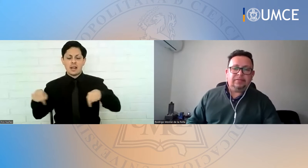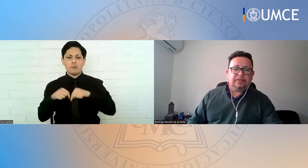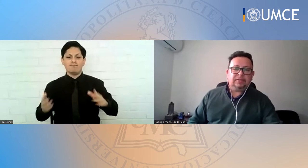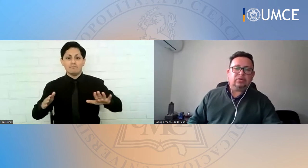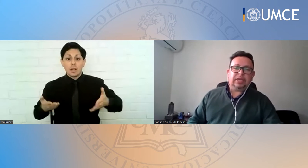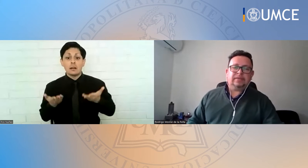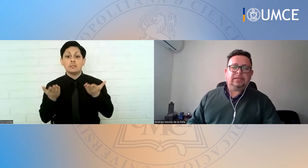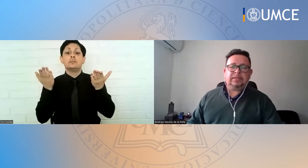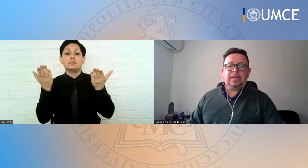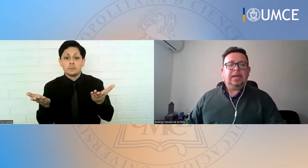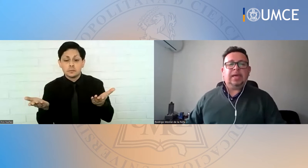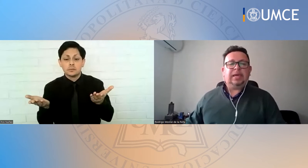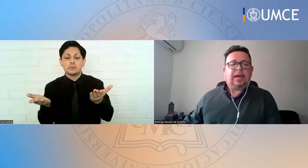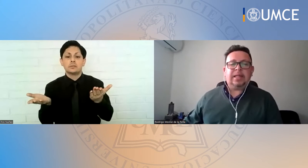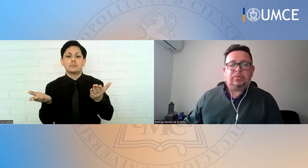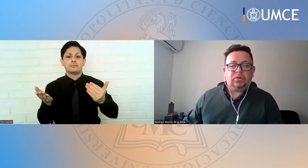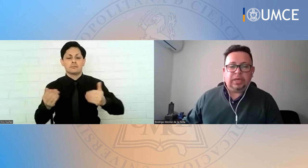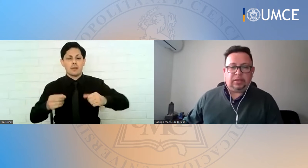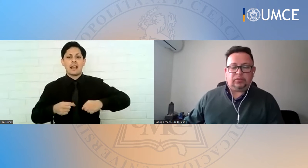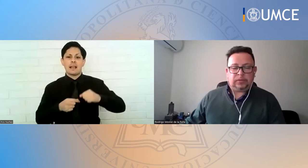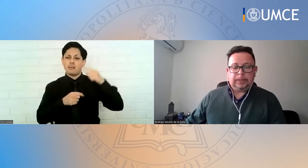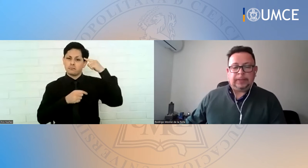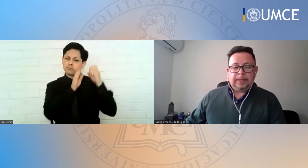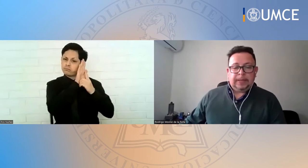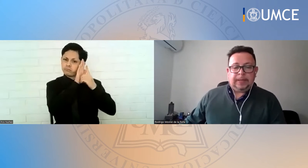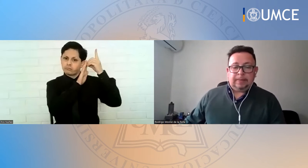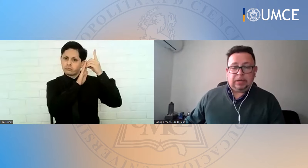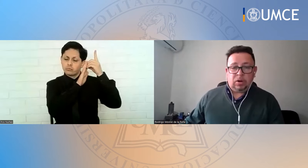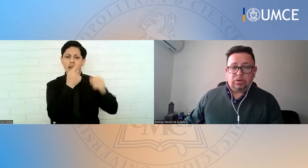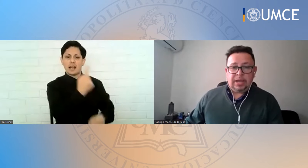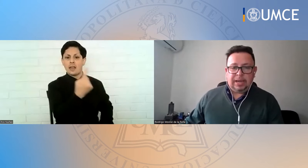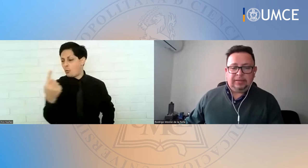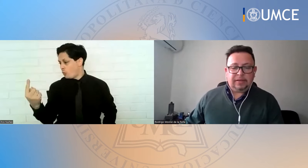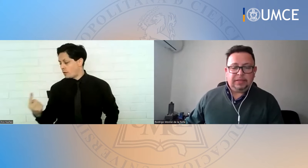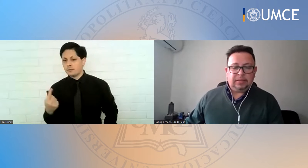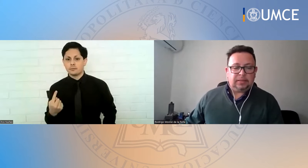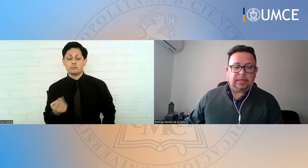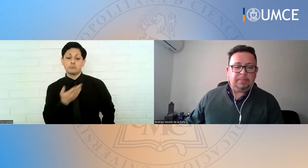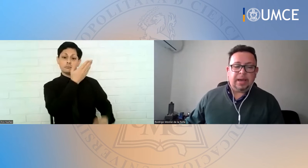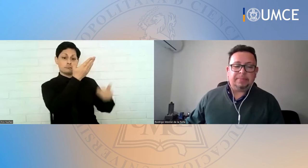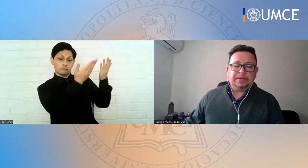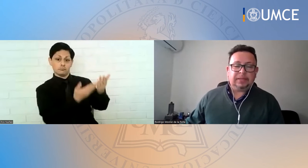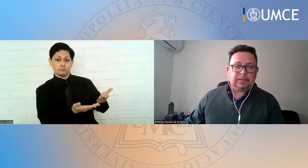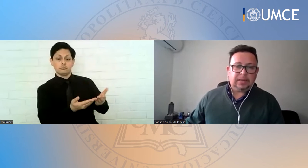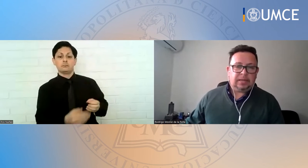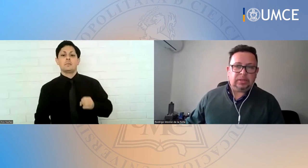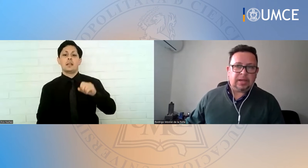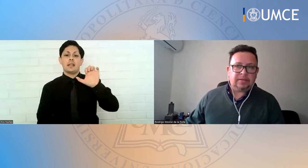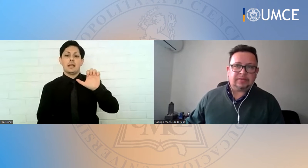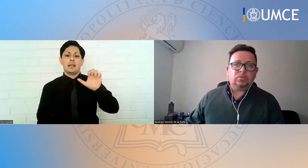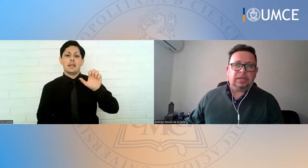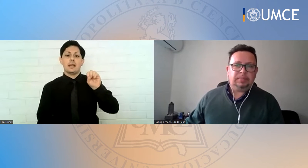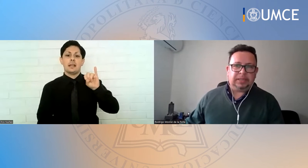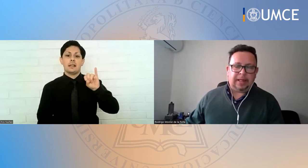potencial diferenciado que existe en cada uno de ellos. Dejo ahora a Elizabeth, quien va a presentar a